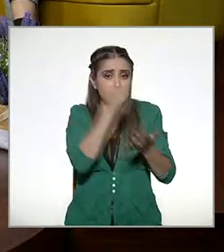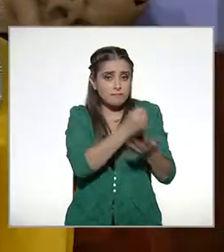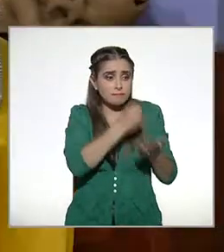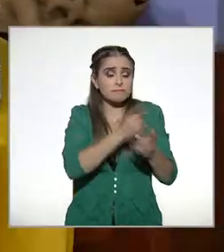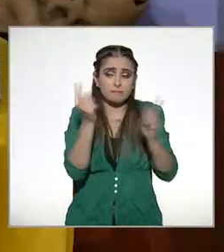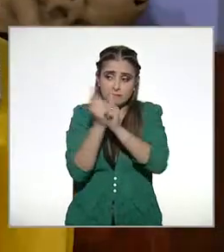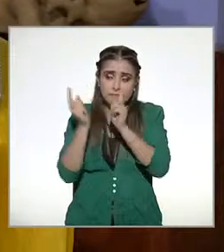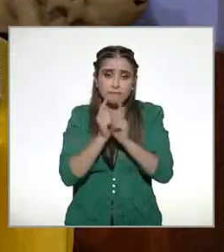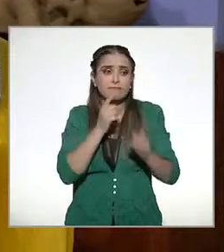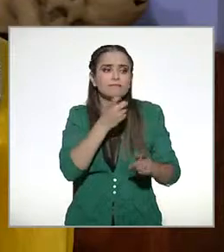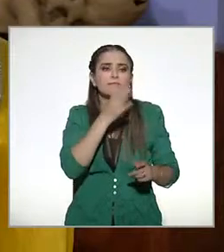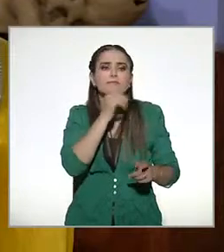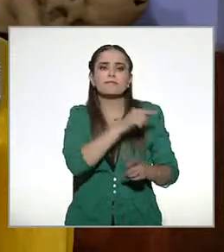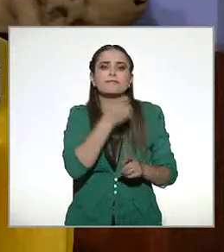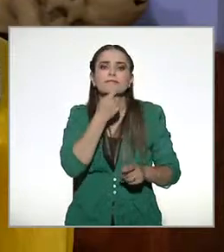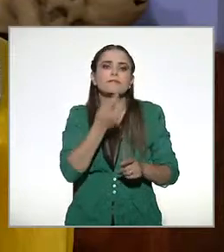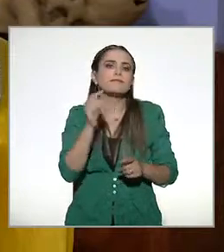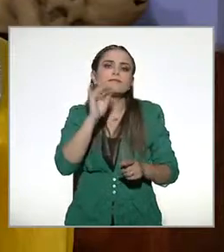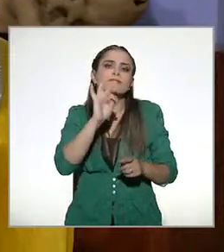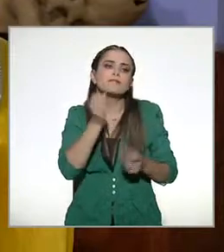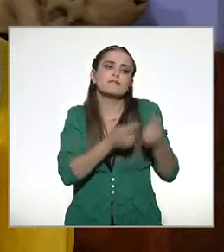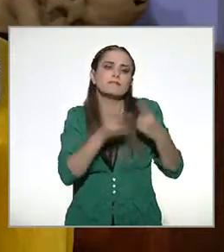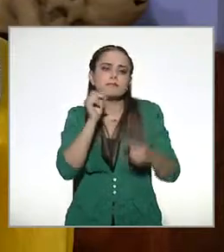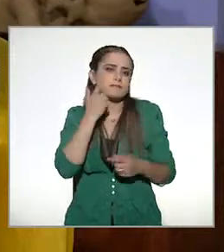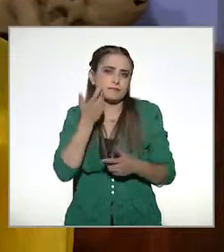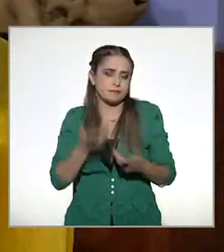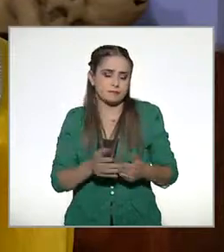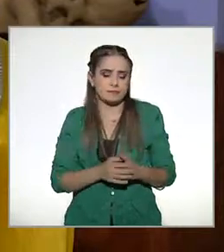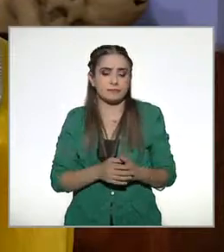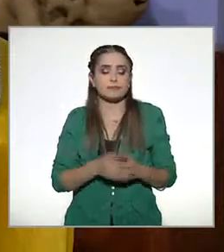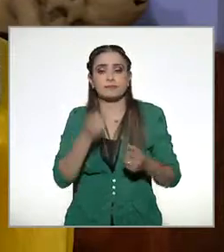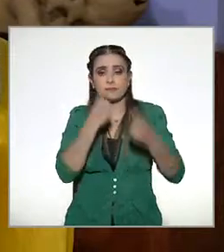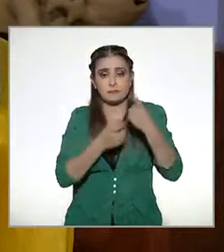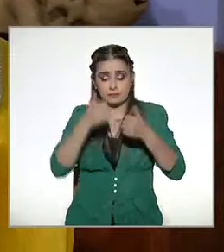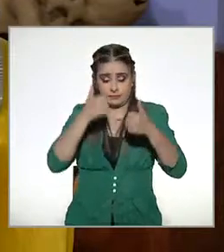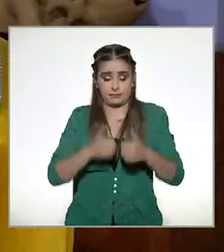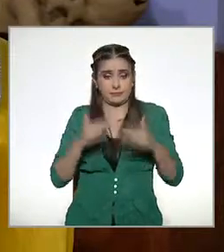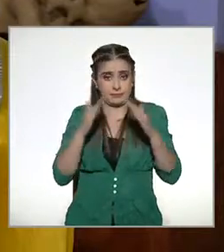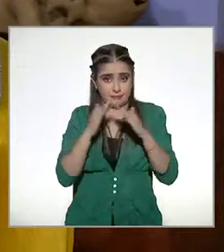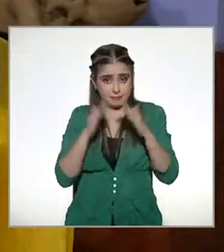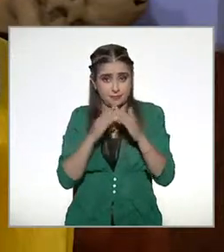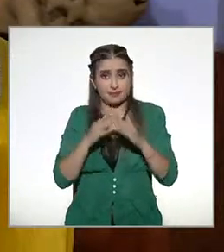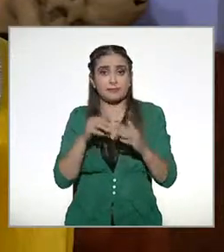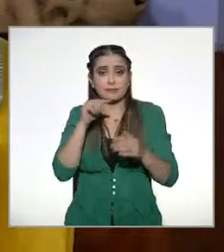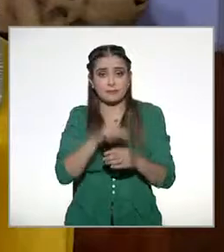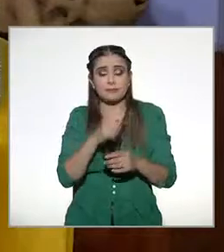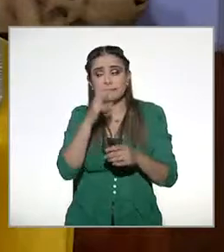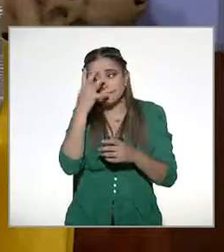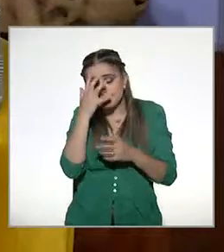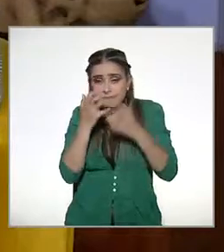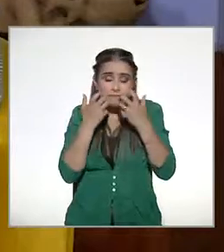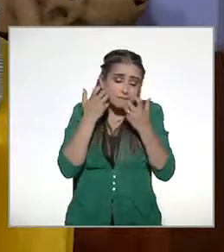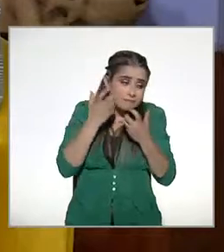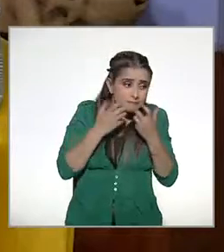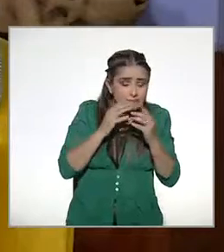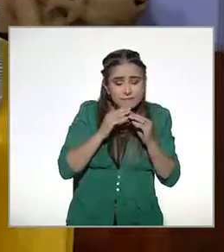Vivian Rams mi hijo tiene fobia social se le desató por el confinamiento de por si es introvertido y un poco inseguro quiero y lo estoy